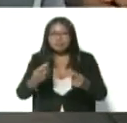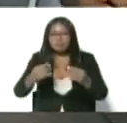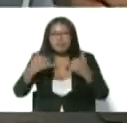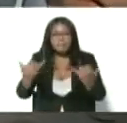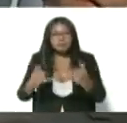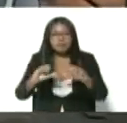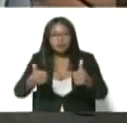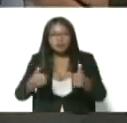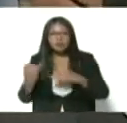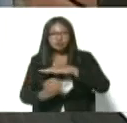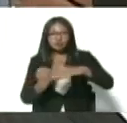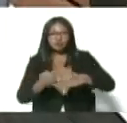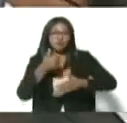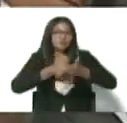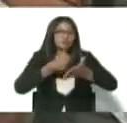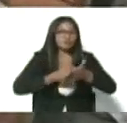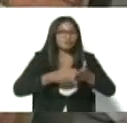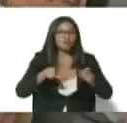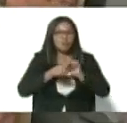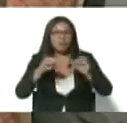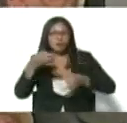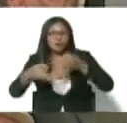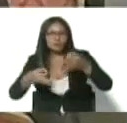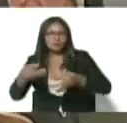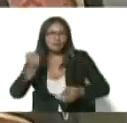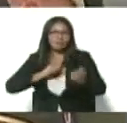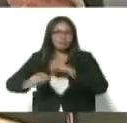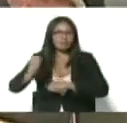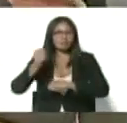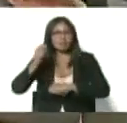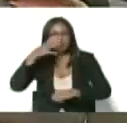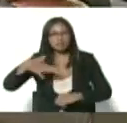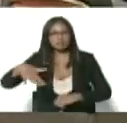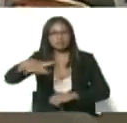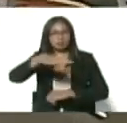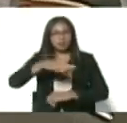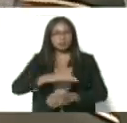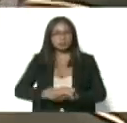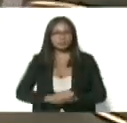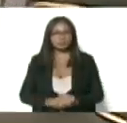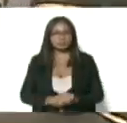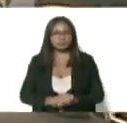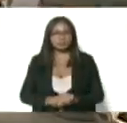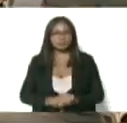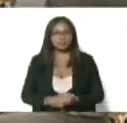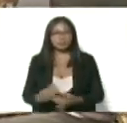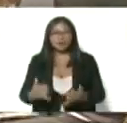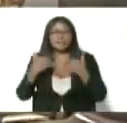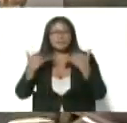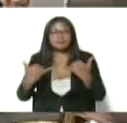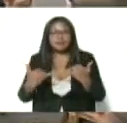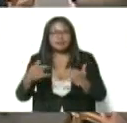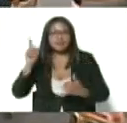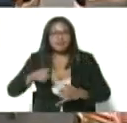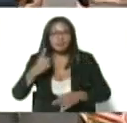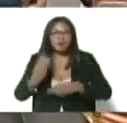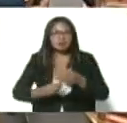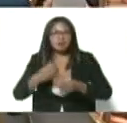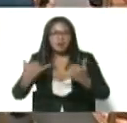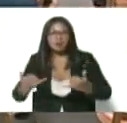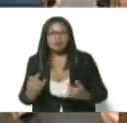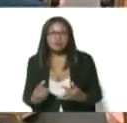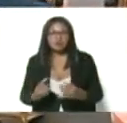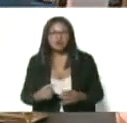instituciones venezolanas en la lucha por la justicia la defensoría del pueblo ha llegado una buena hora se ha iniciado un nuevo ciclo